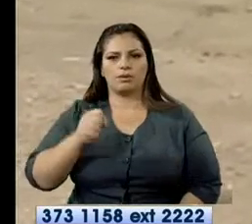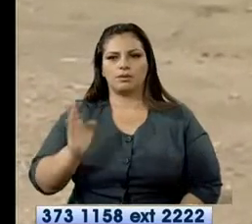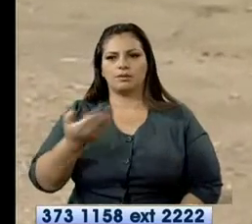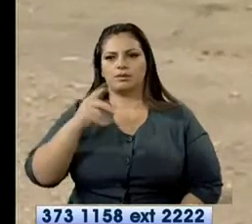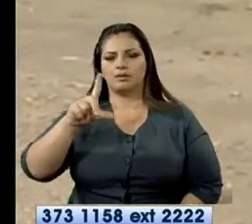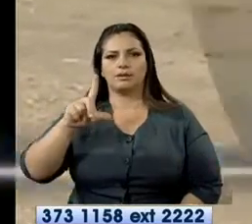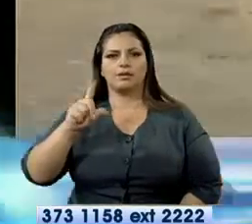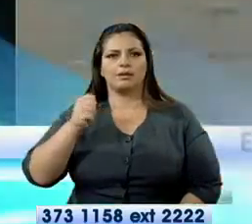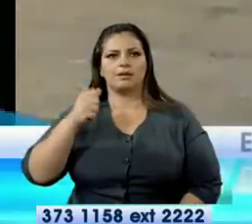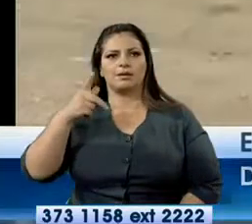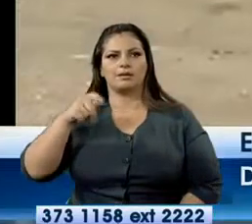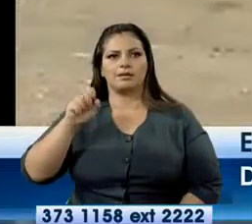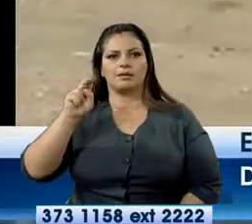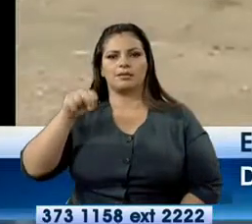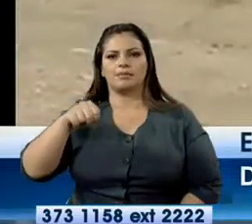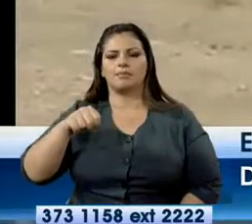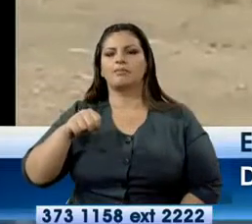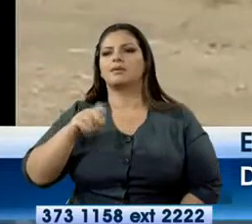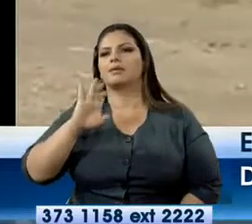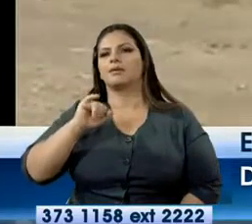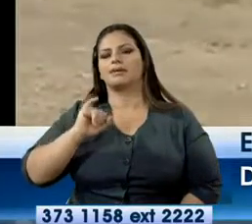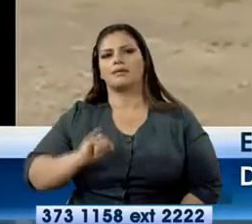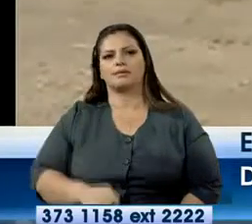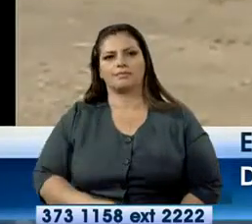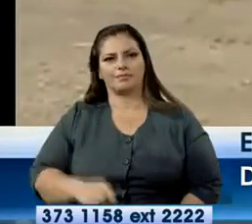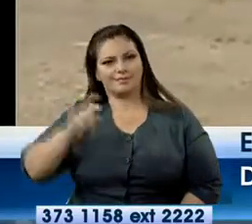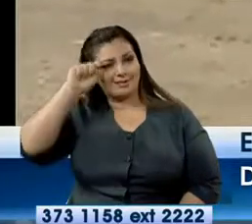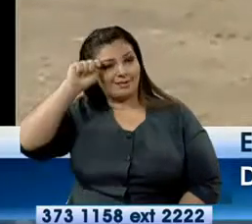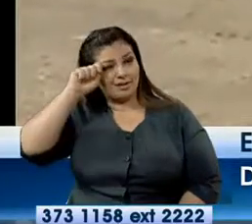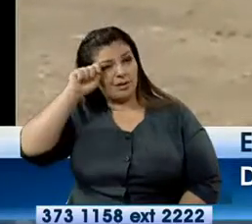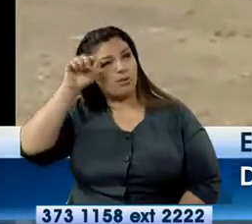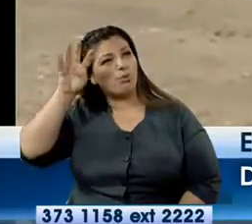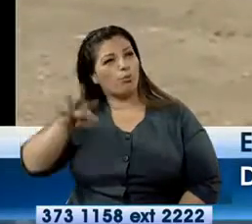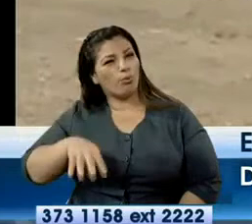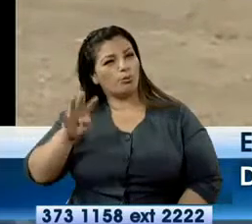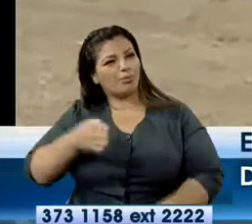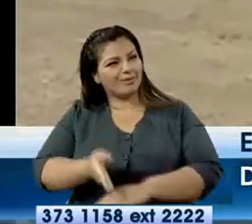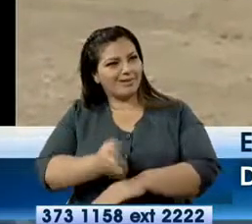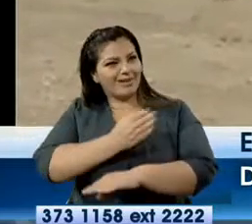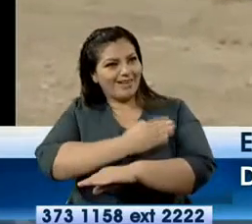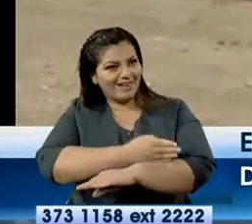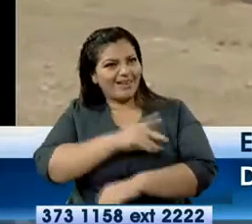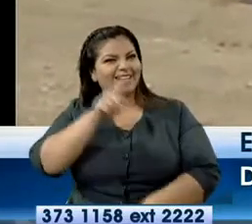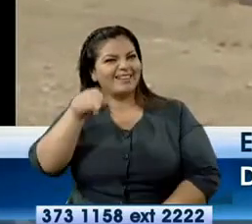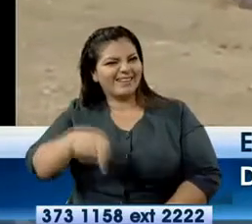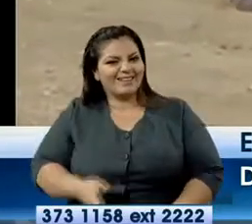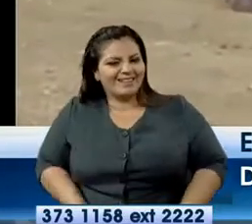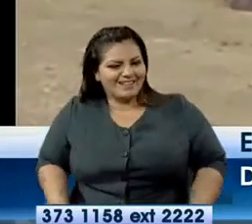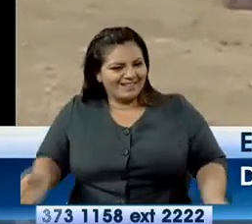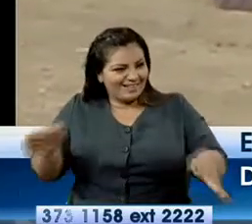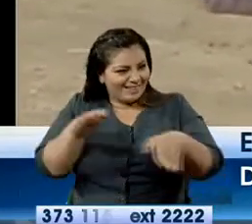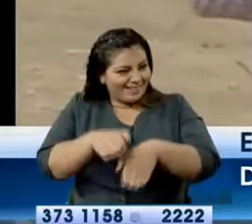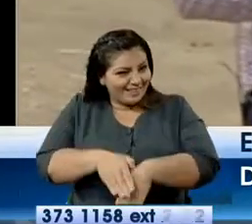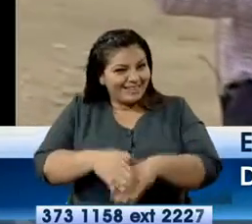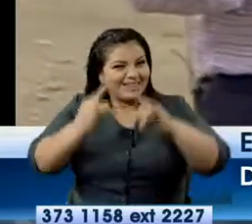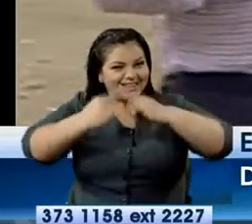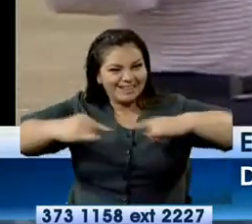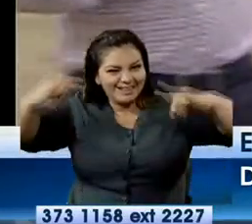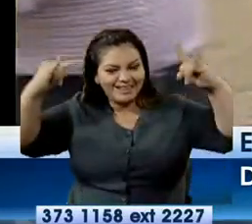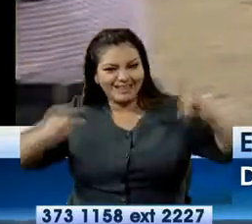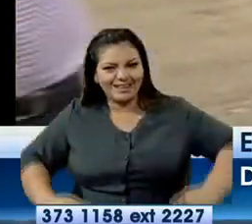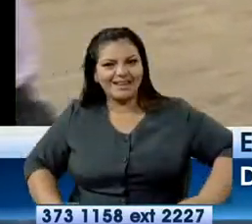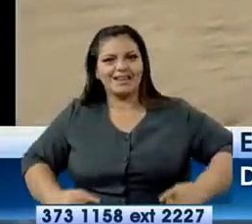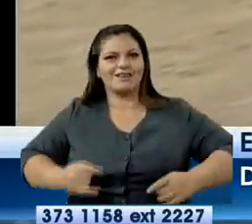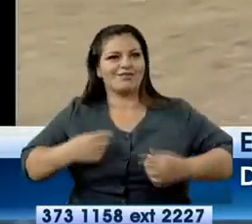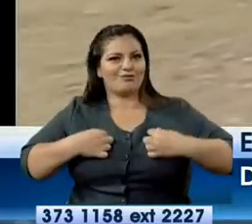Recordemos que hace algunos meses, unos cuantos meses, la tradicional como Feria del Gin, que se ubicaba junto al